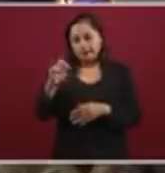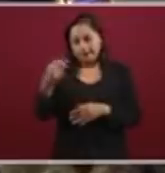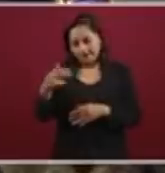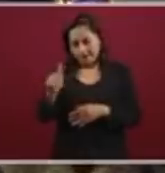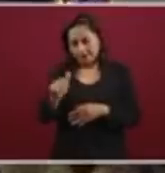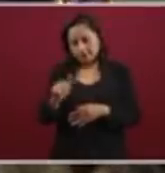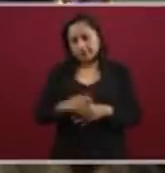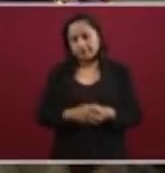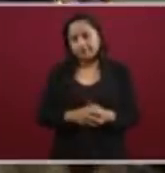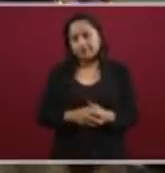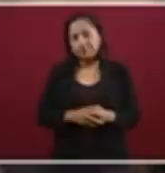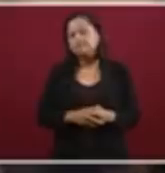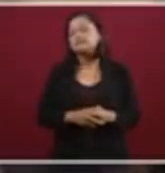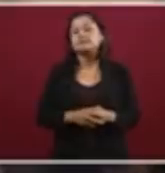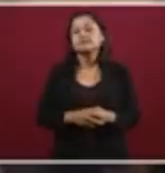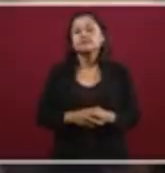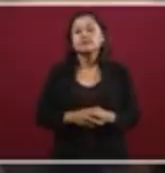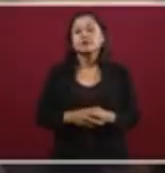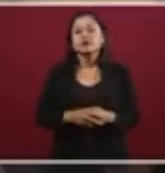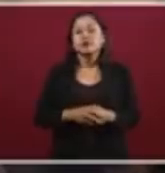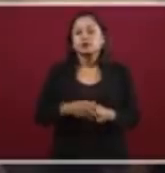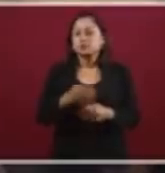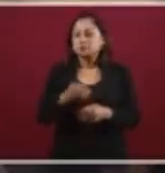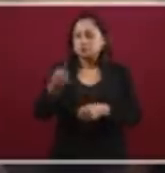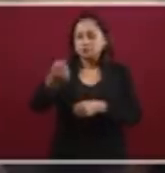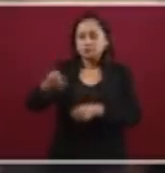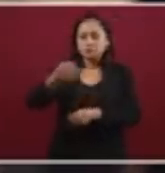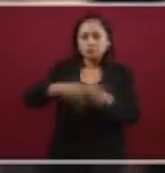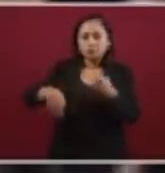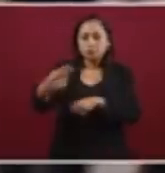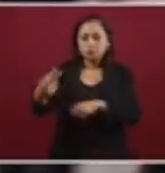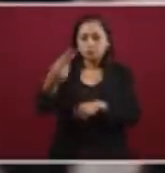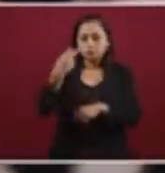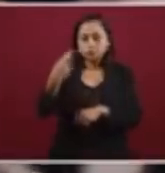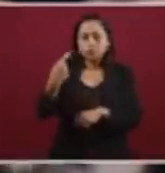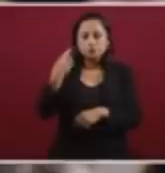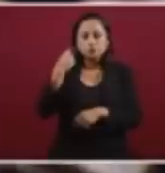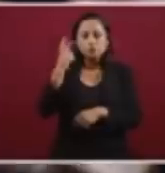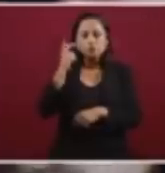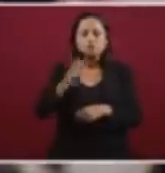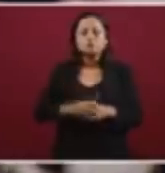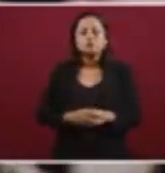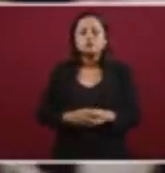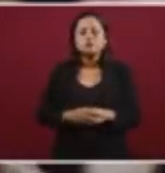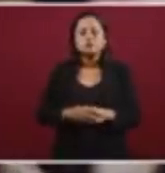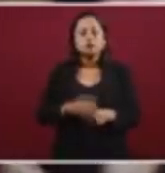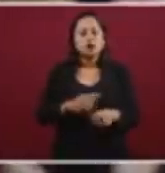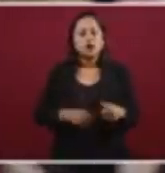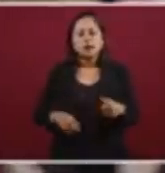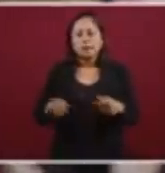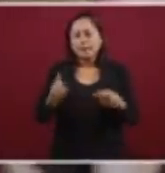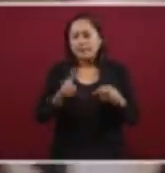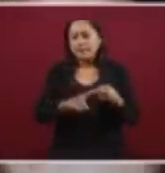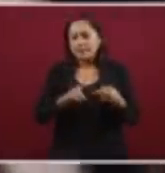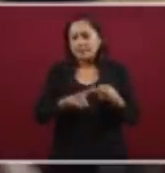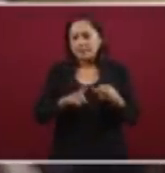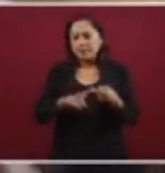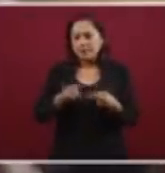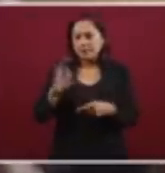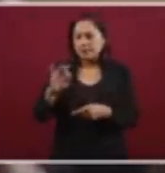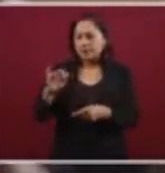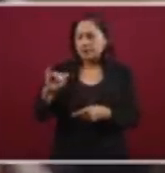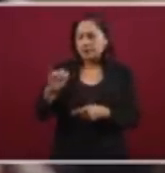primero una denuncia en la dirección de finanzas de pemex bajo la orden de alberto velázquez